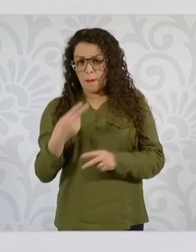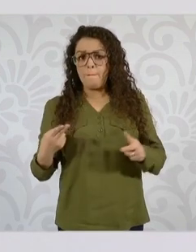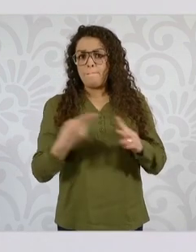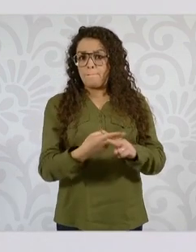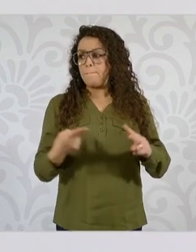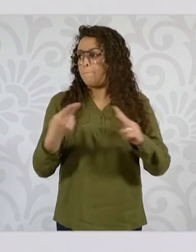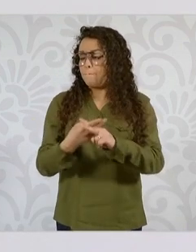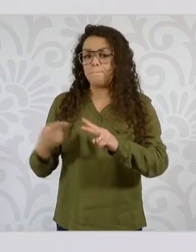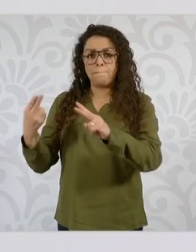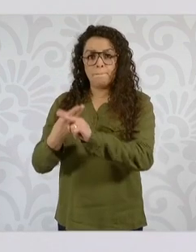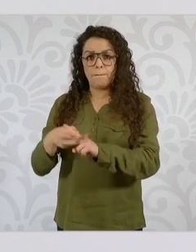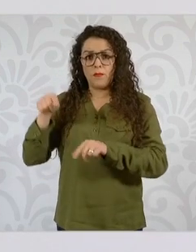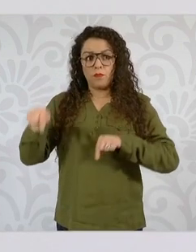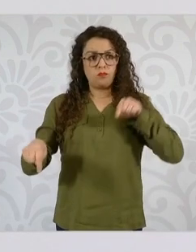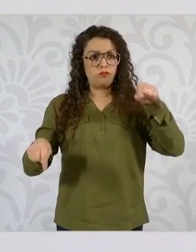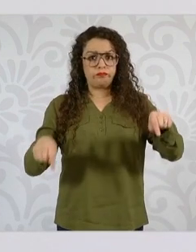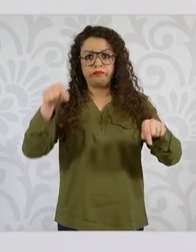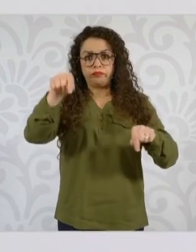y